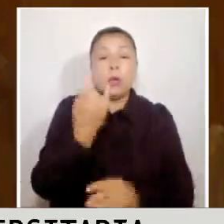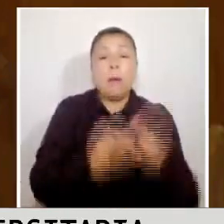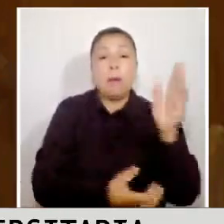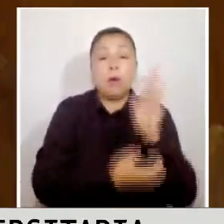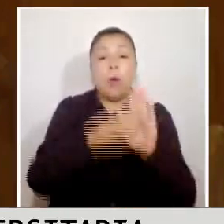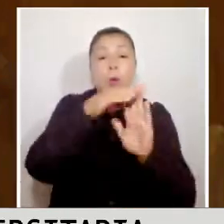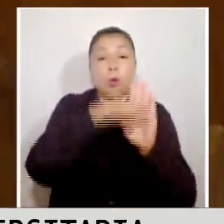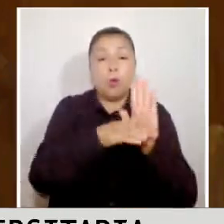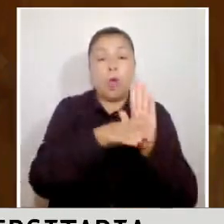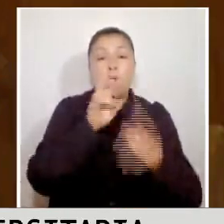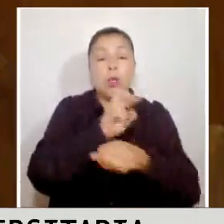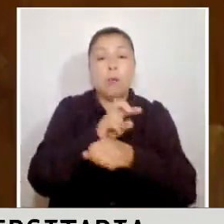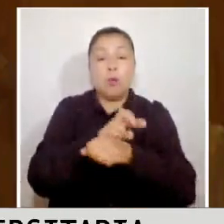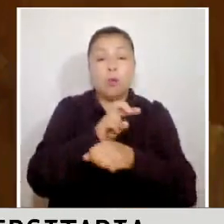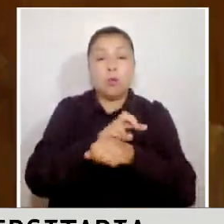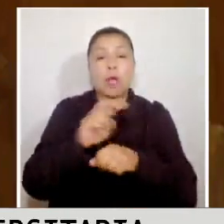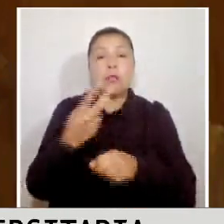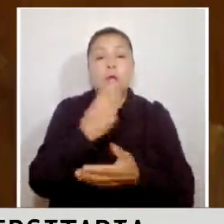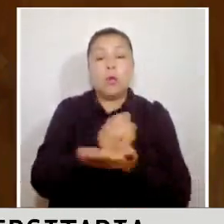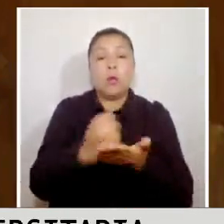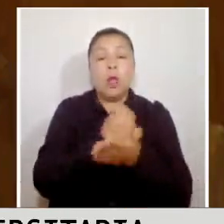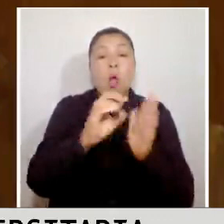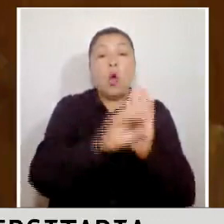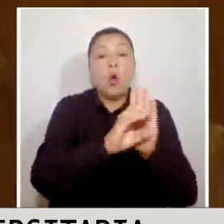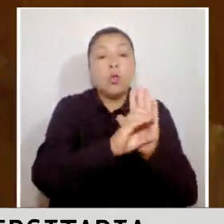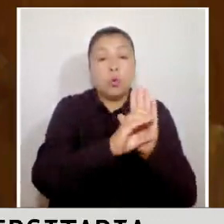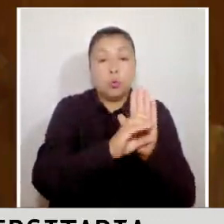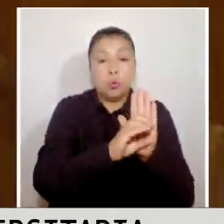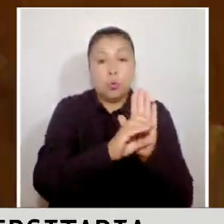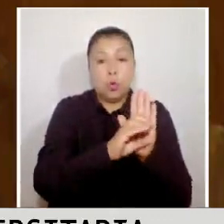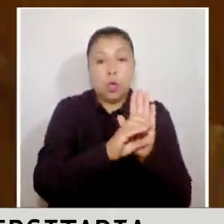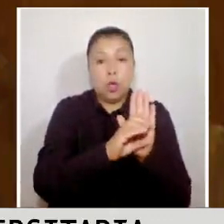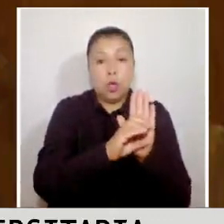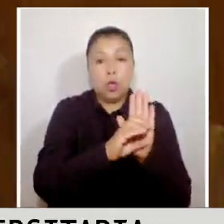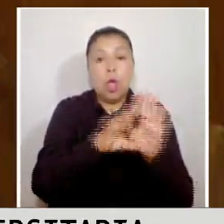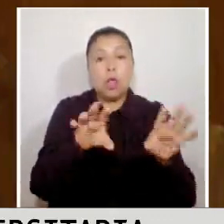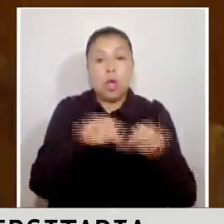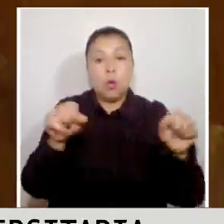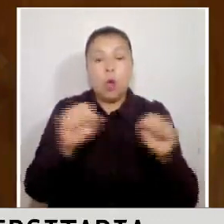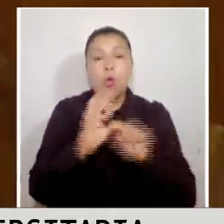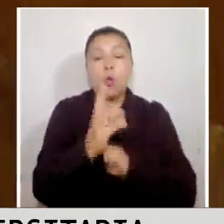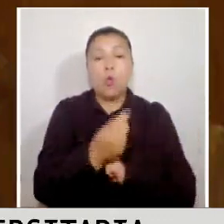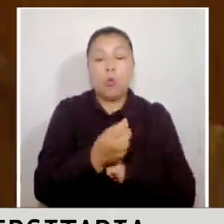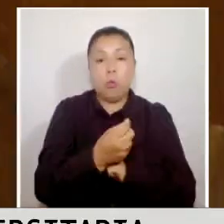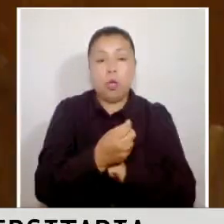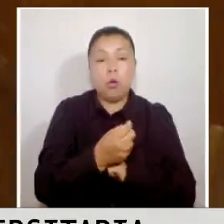de pedagogía en segundo trámite constitucional de acuerdo al boletín